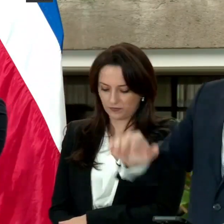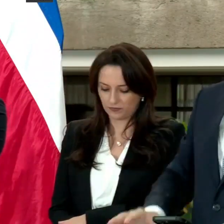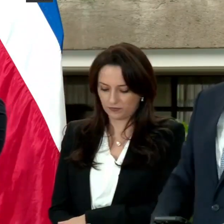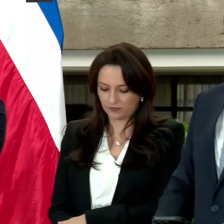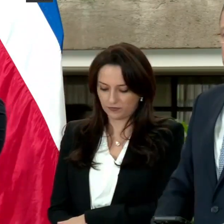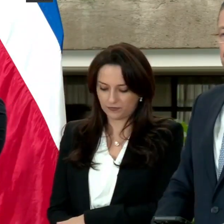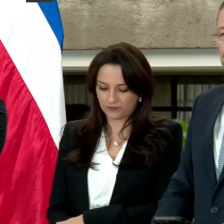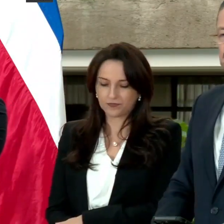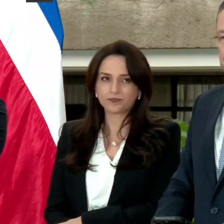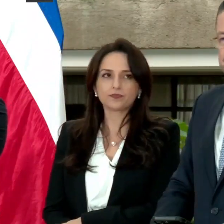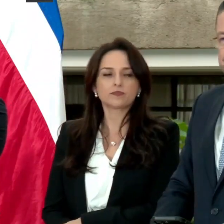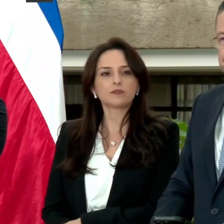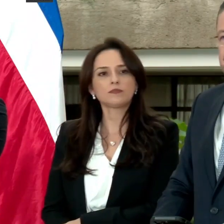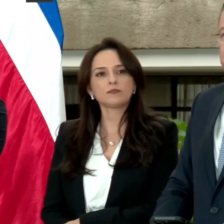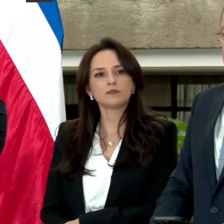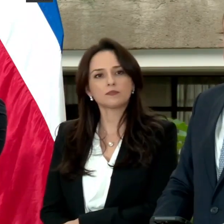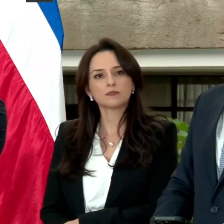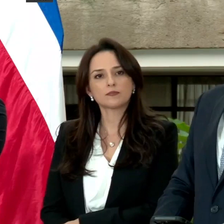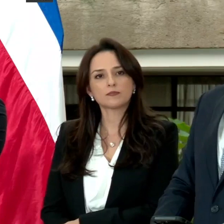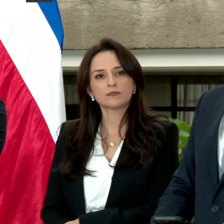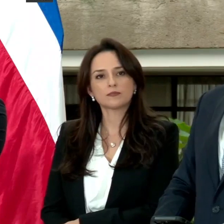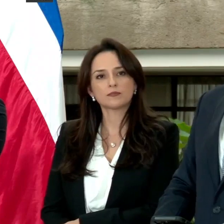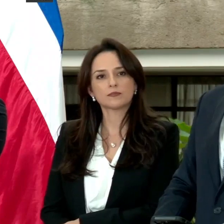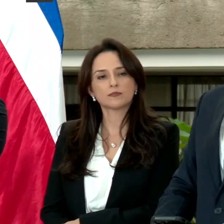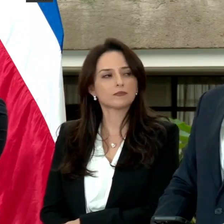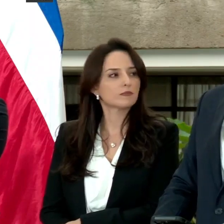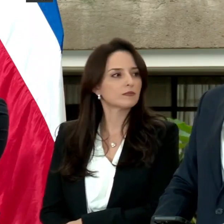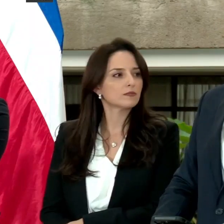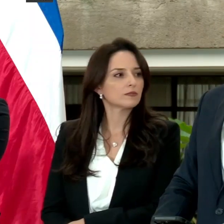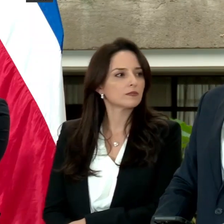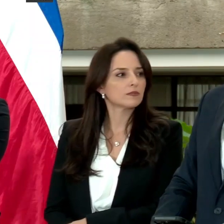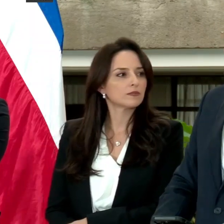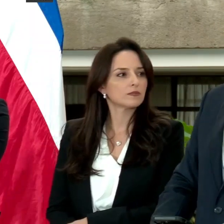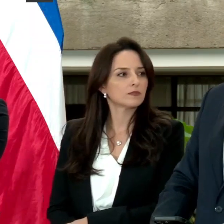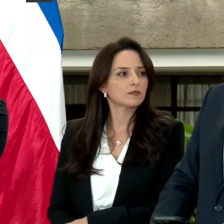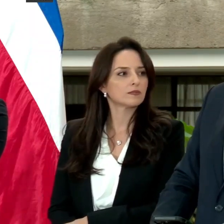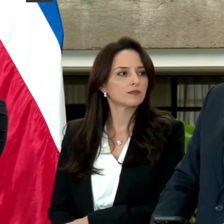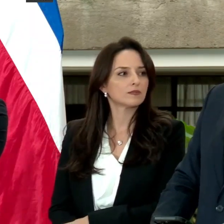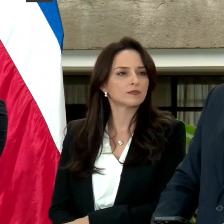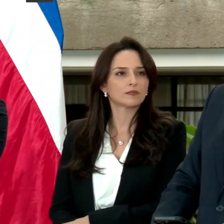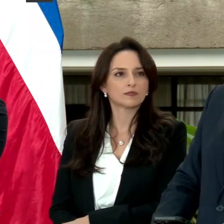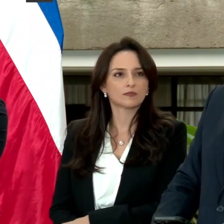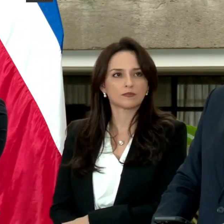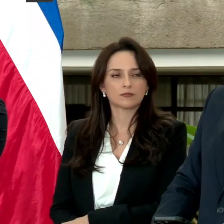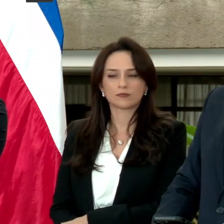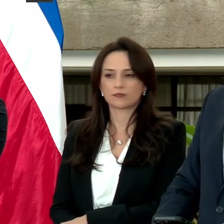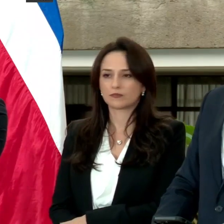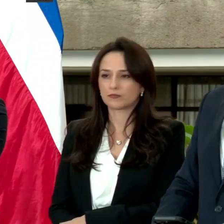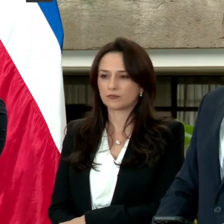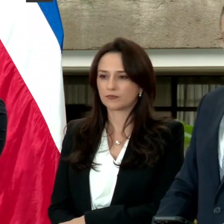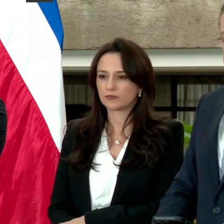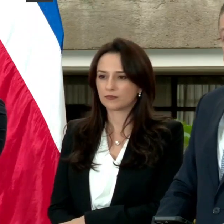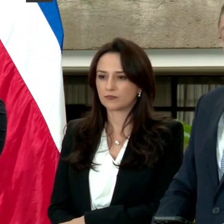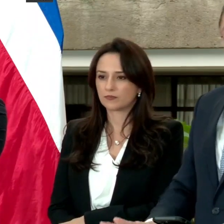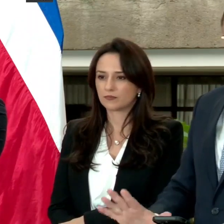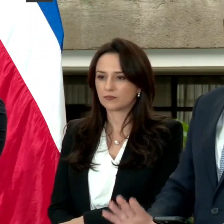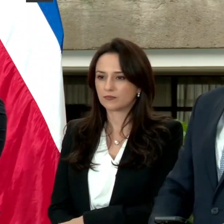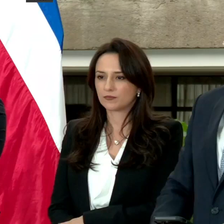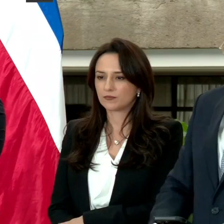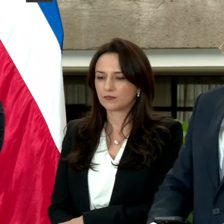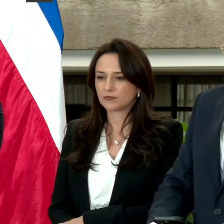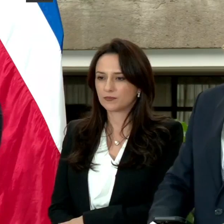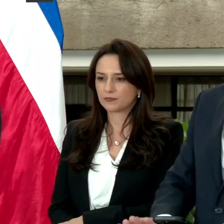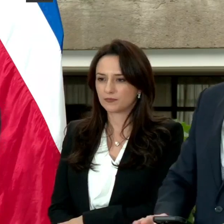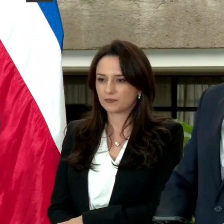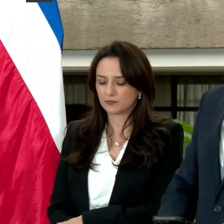de ideologías que lo que quieren ver en este país es miseria, pobreza, yo no sé por